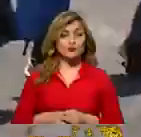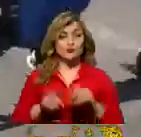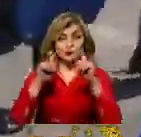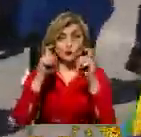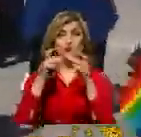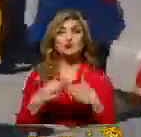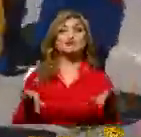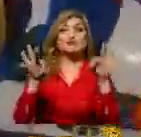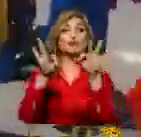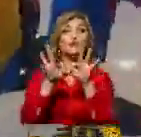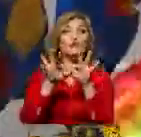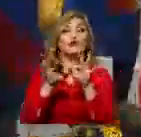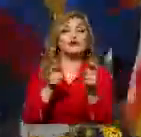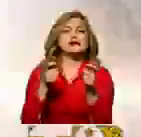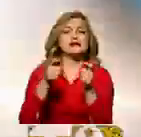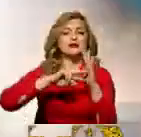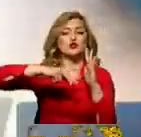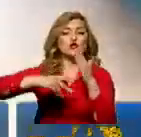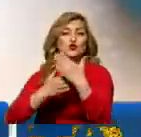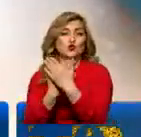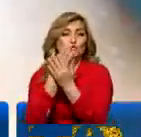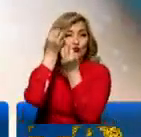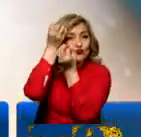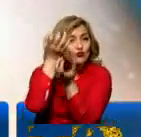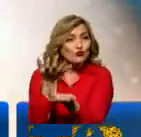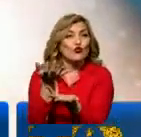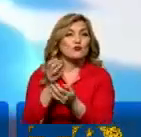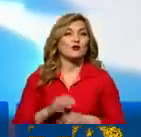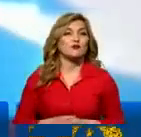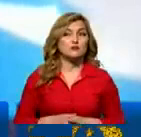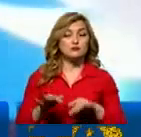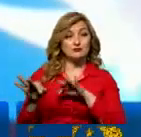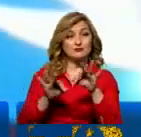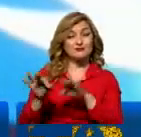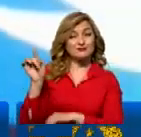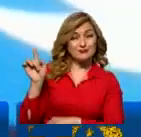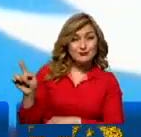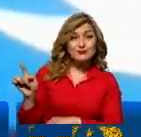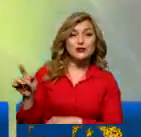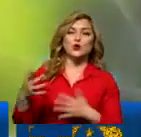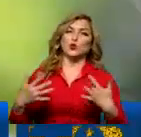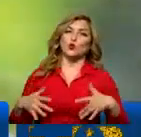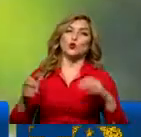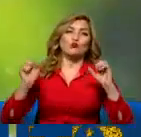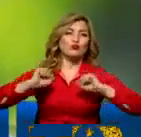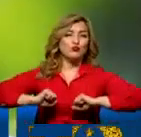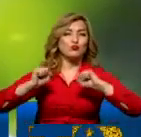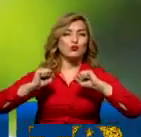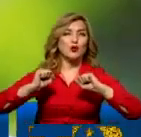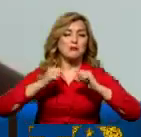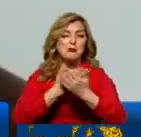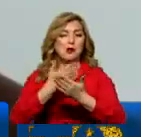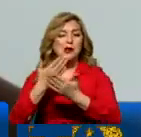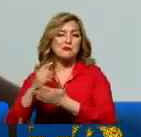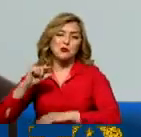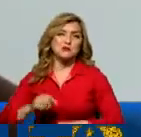campaña, será importante el manejo de las nuevas tecnologías de la información, aunque según explica Aguinaga, lamentablemente podríamos ver pocas